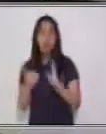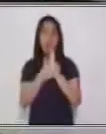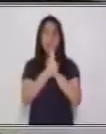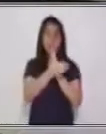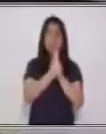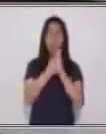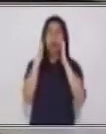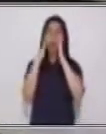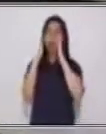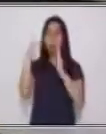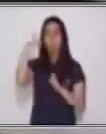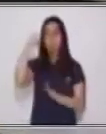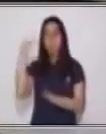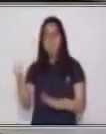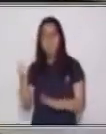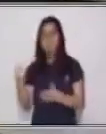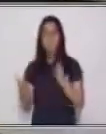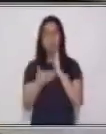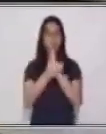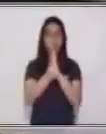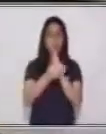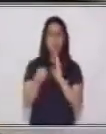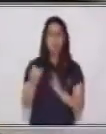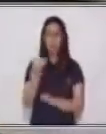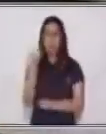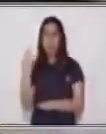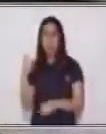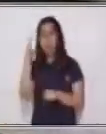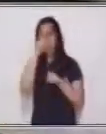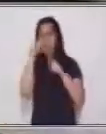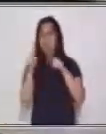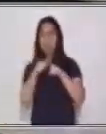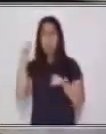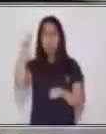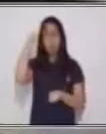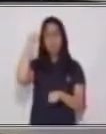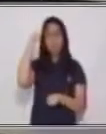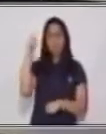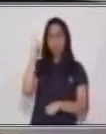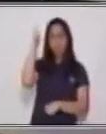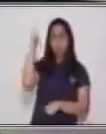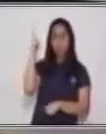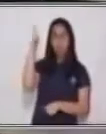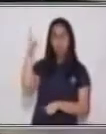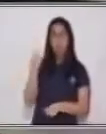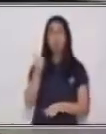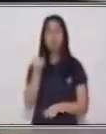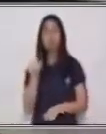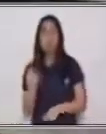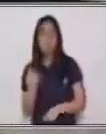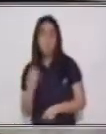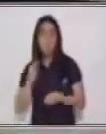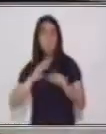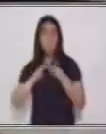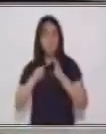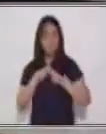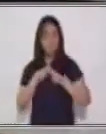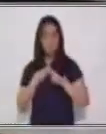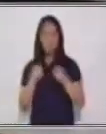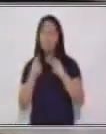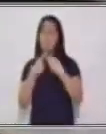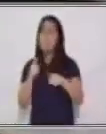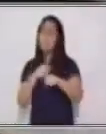habilidades numéricas y el pensamiento lógico matemático. Pero antes de empezar, te recomiendo que laves tus